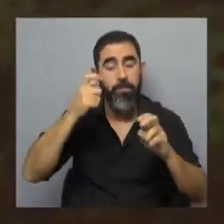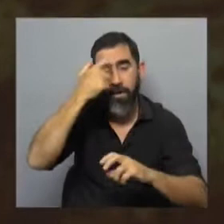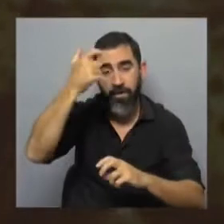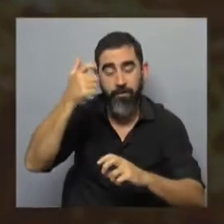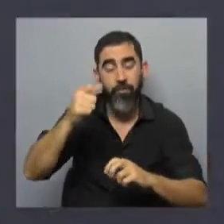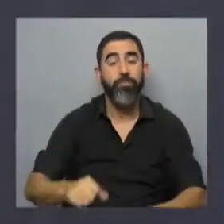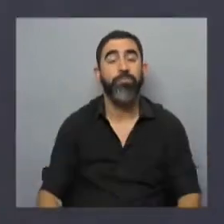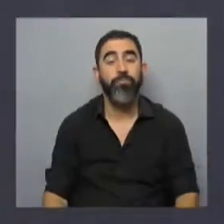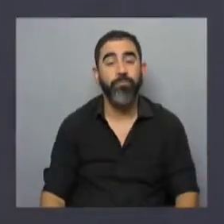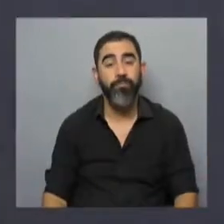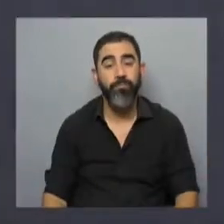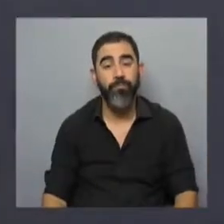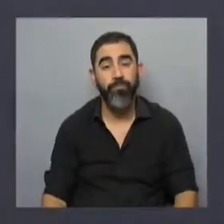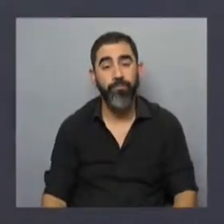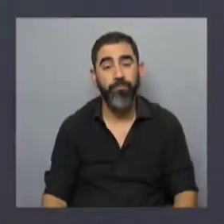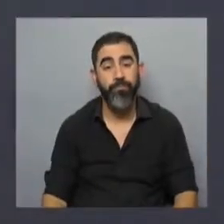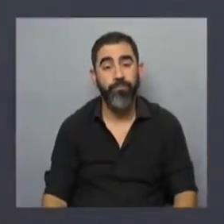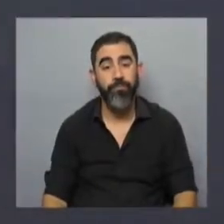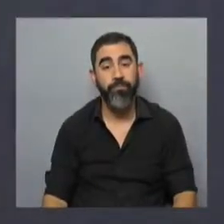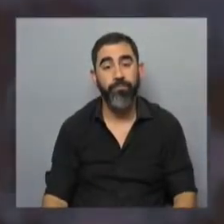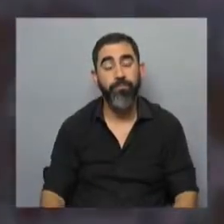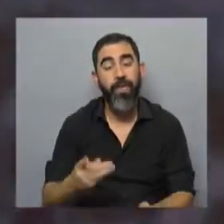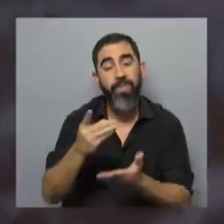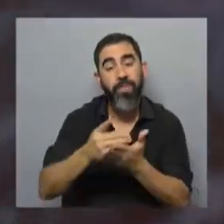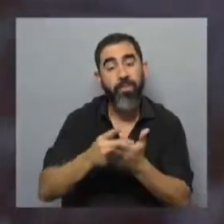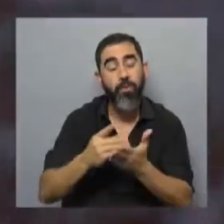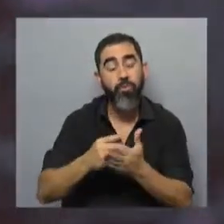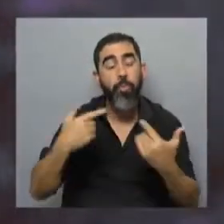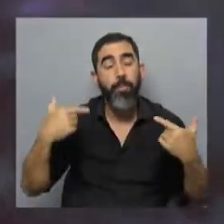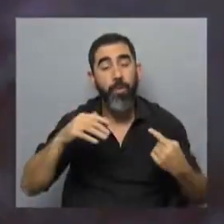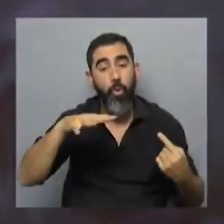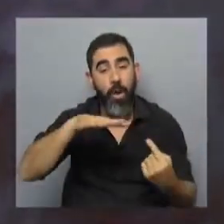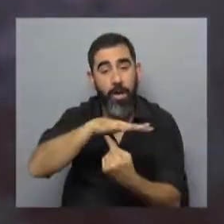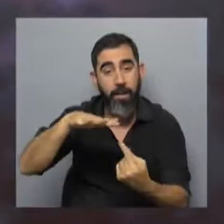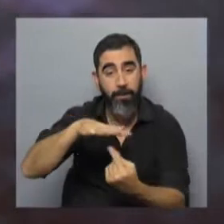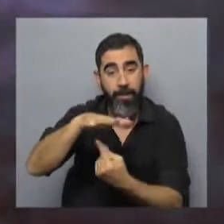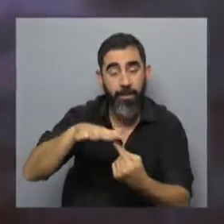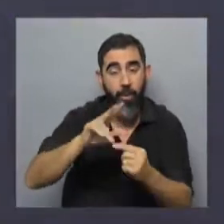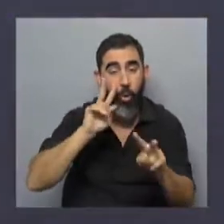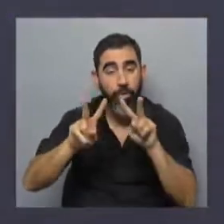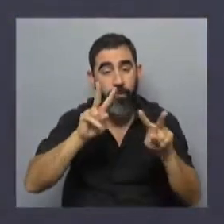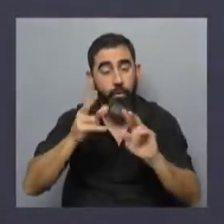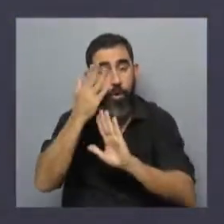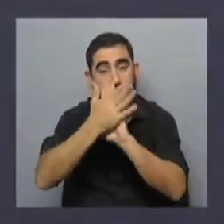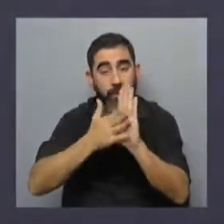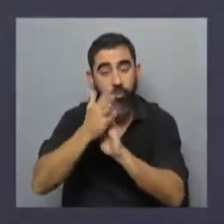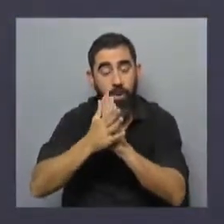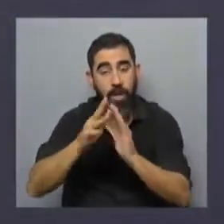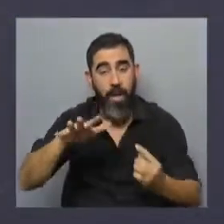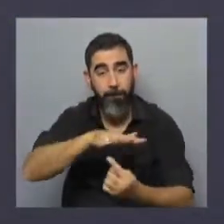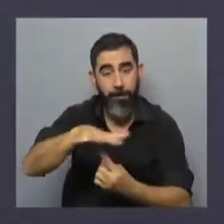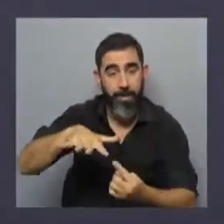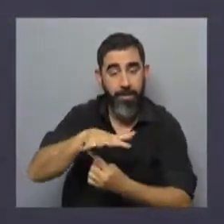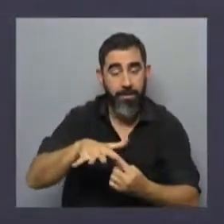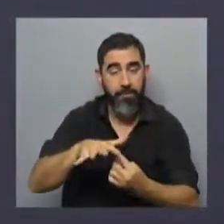Laboratorio Tecnológico del Uruguay. Nosotros recopilamos los datos del Ministerio de Ambiente, en el Observatorio Nacional, Ambiental Nacional, y